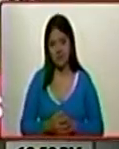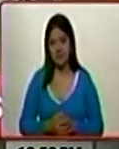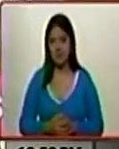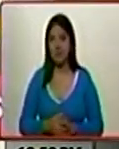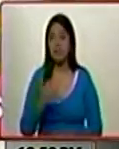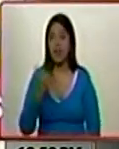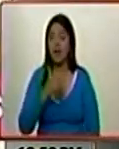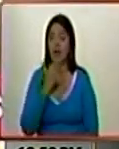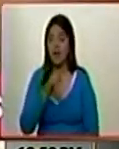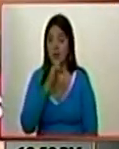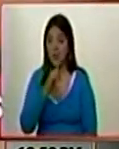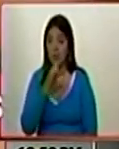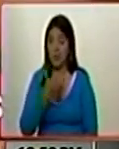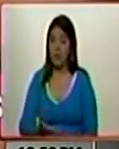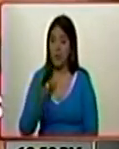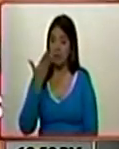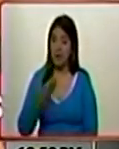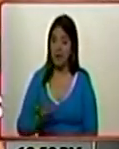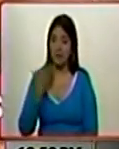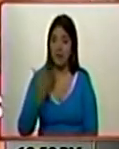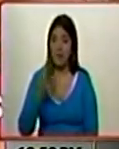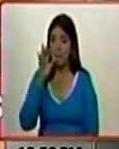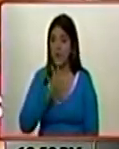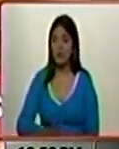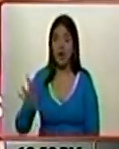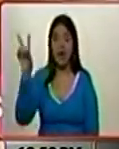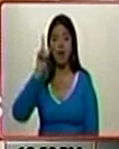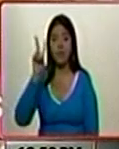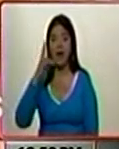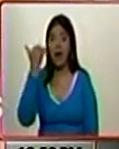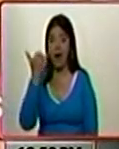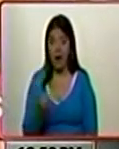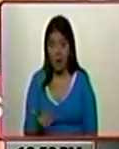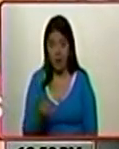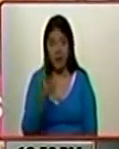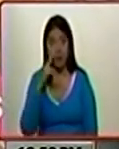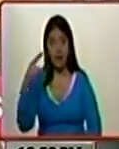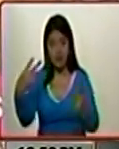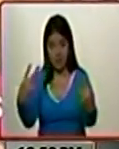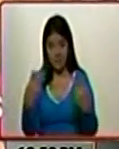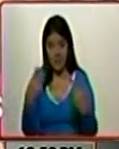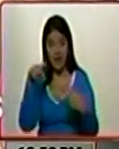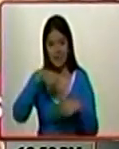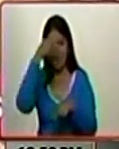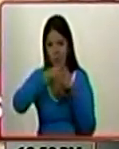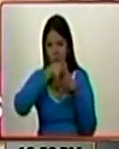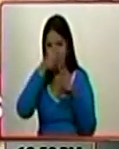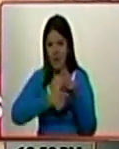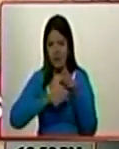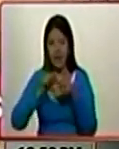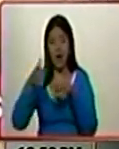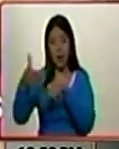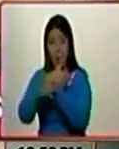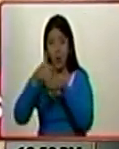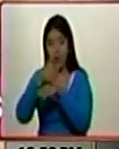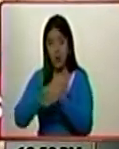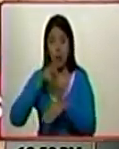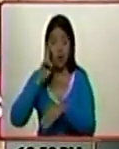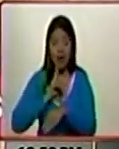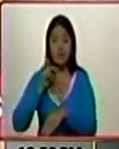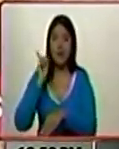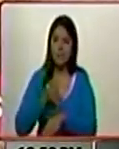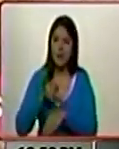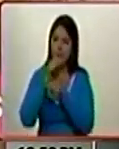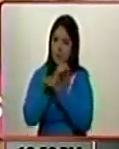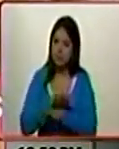importante, amigos de Venezolana Televisión y todo el país que nos está escuchando en este momento, y es que en este combate al contrabando que realiza el gobierno bolivariano también se ha realizado un